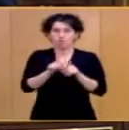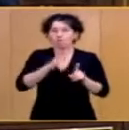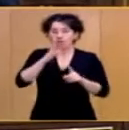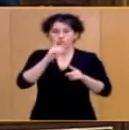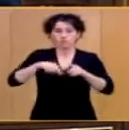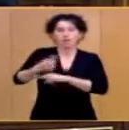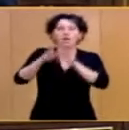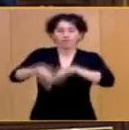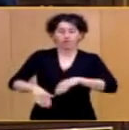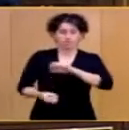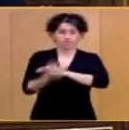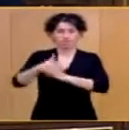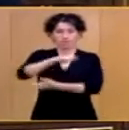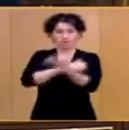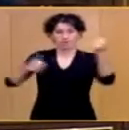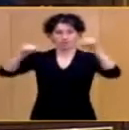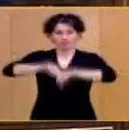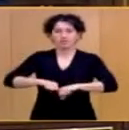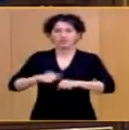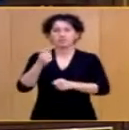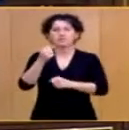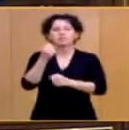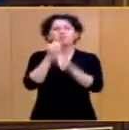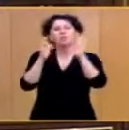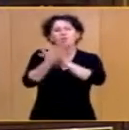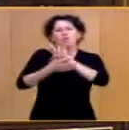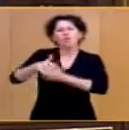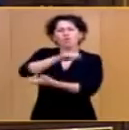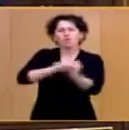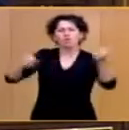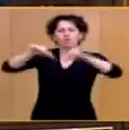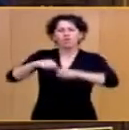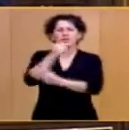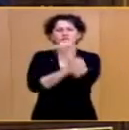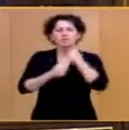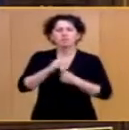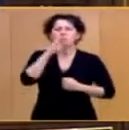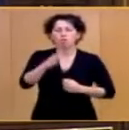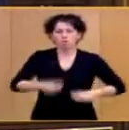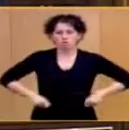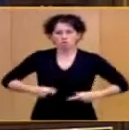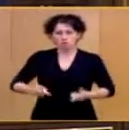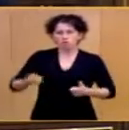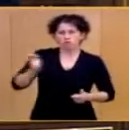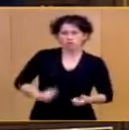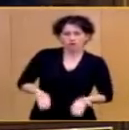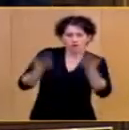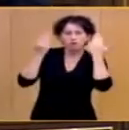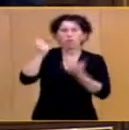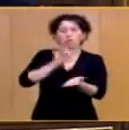de la crisis. No estamos hablando de una crisis que tenga su origen en el elevado coste de los salarios o del